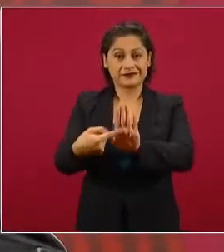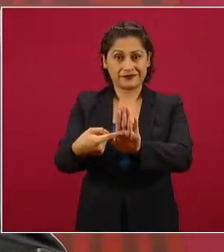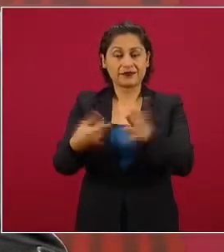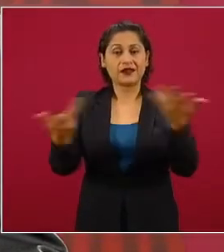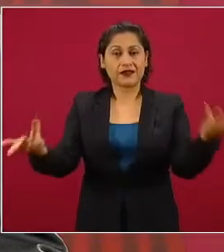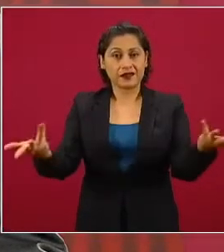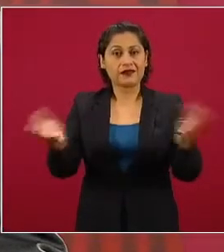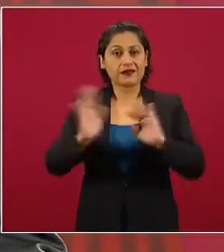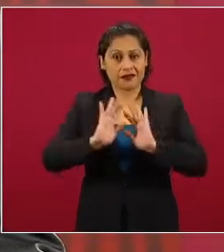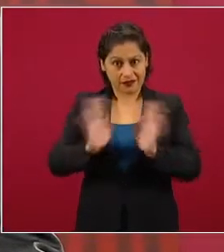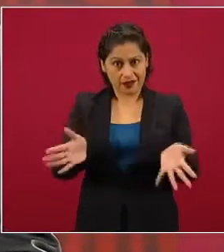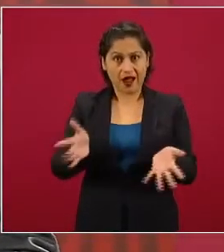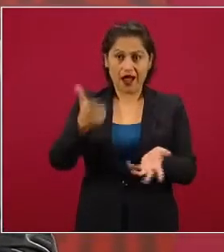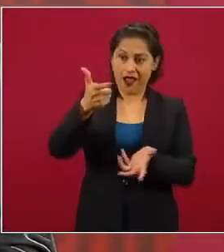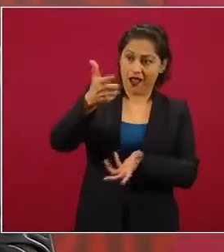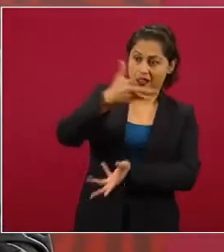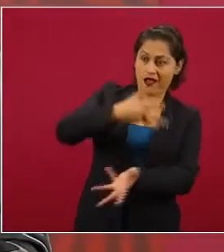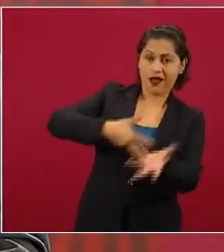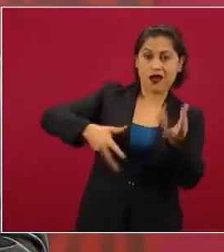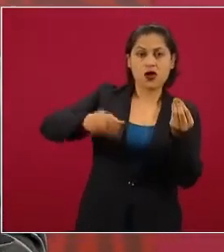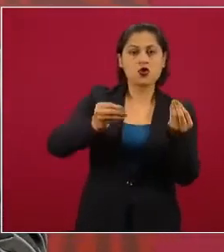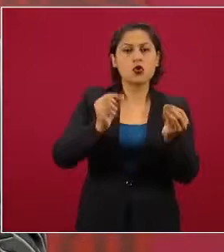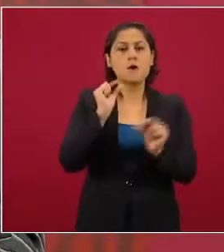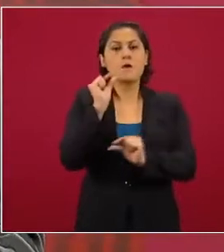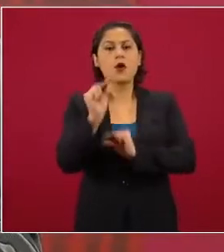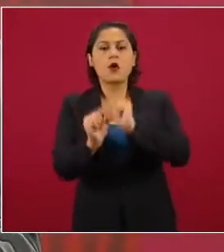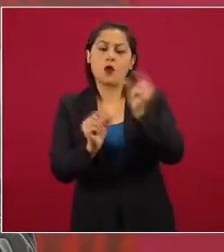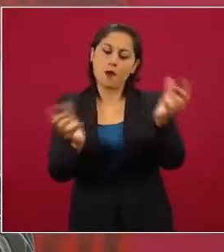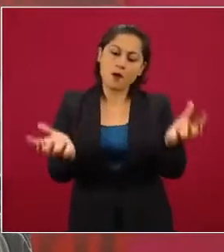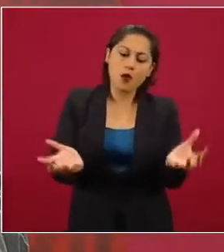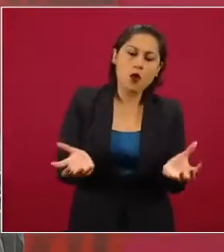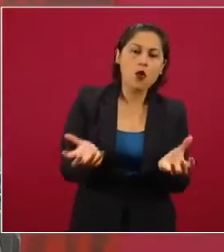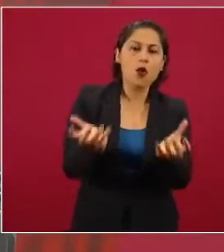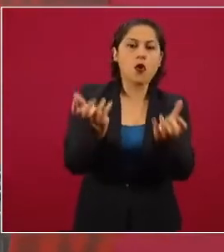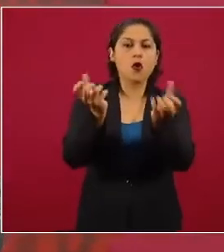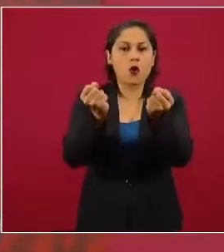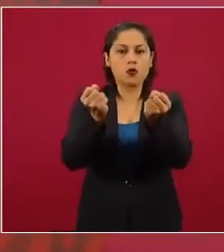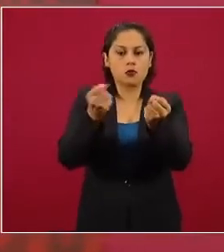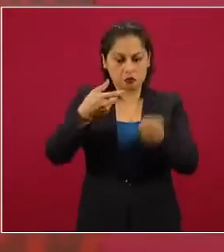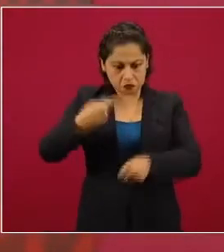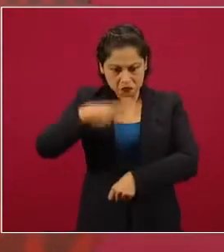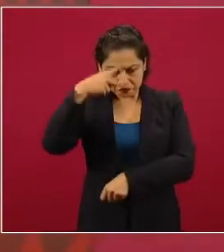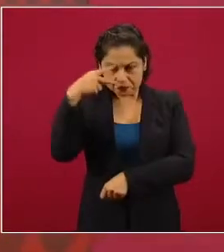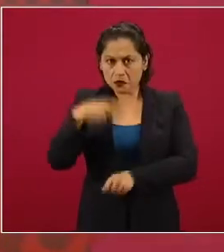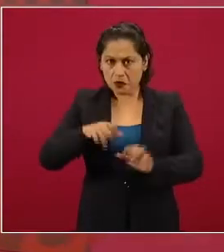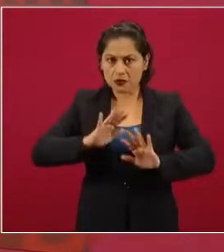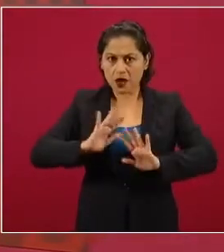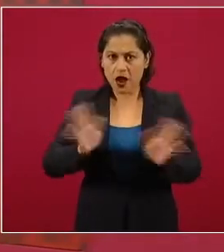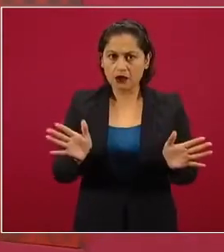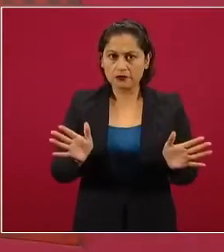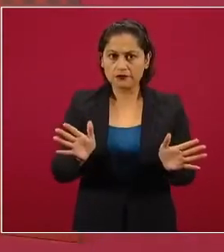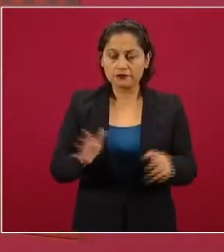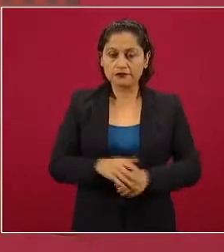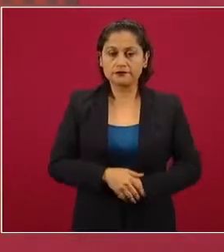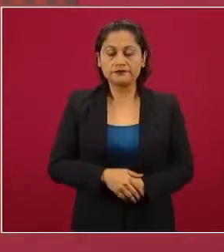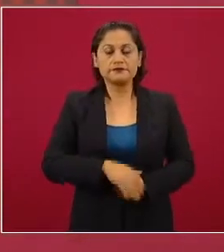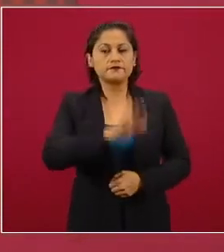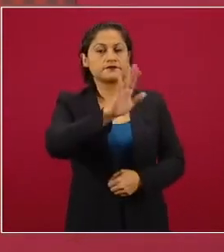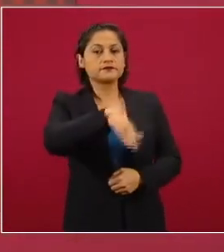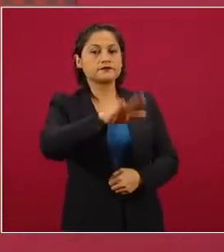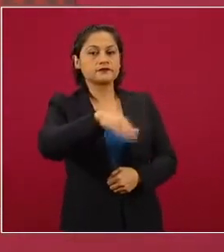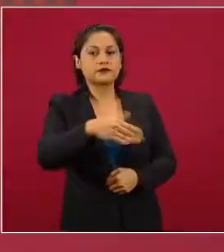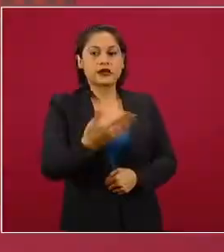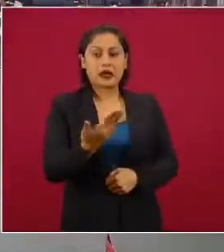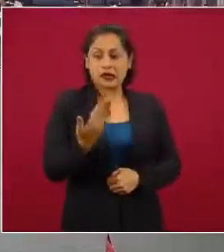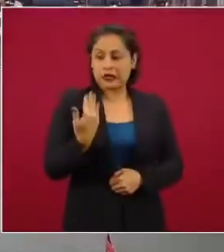en el país. Afortunadamente, ahí vamos poco a poco. Presidente, en las